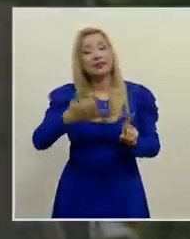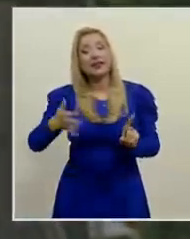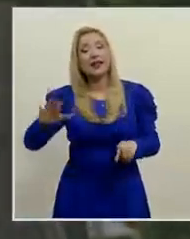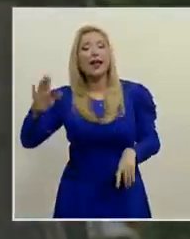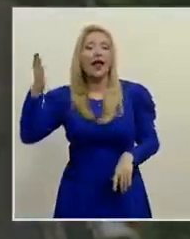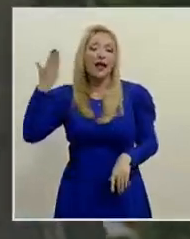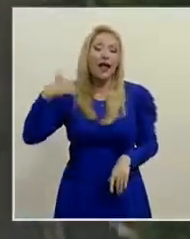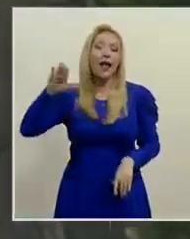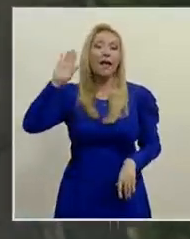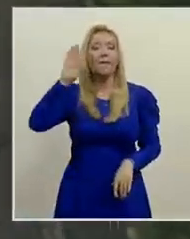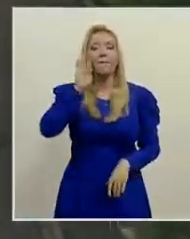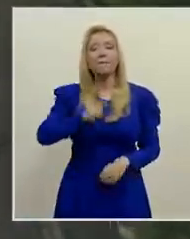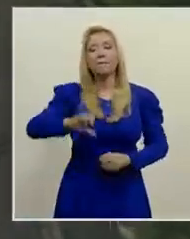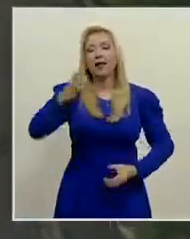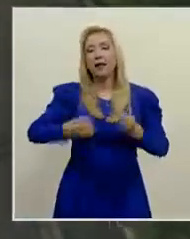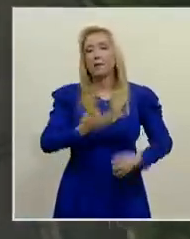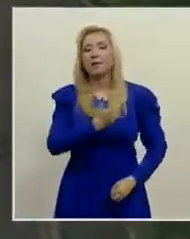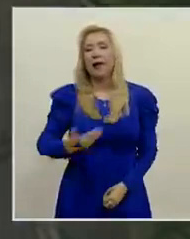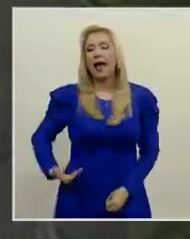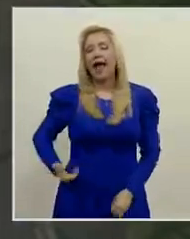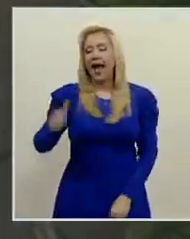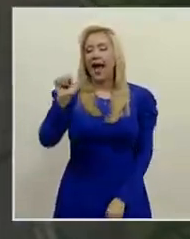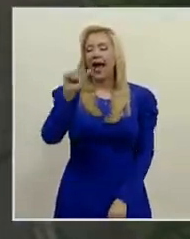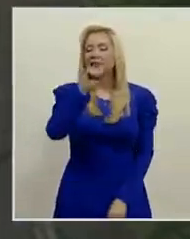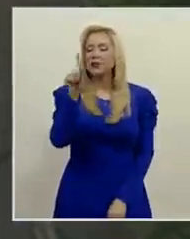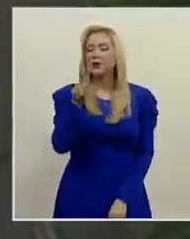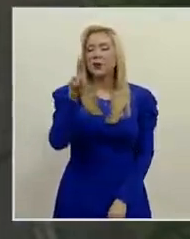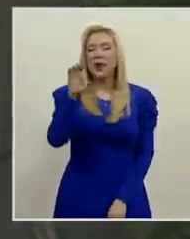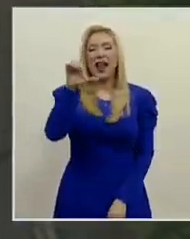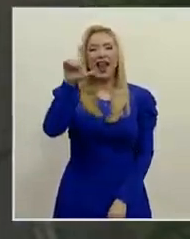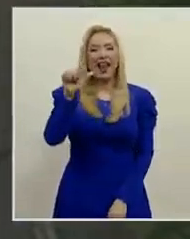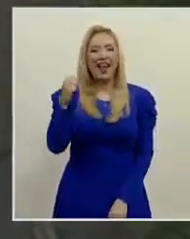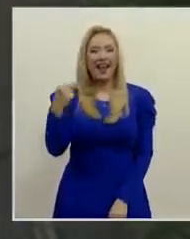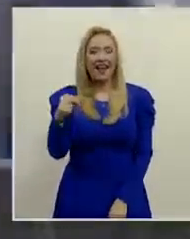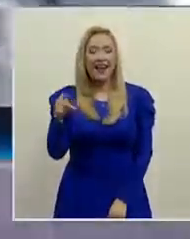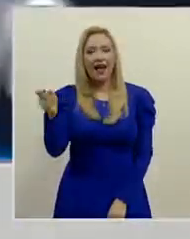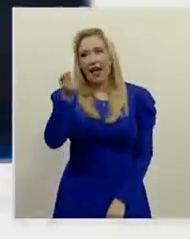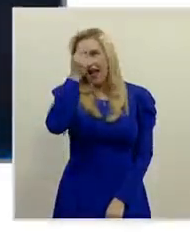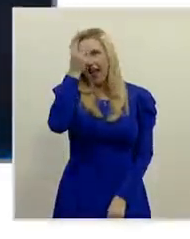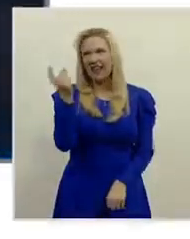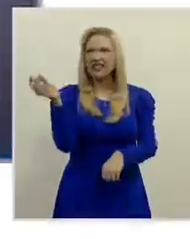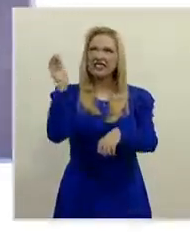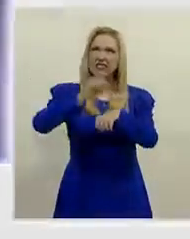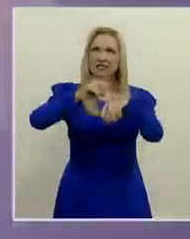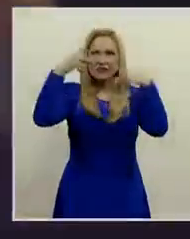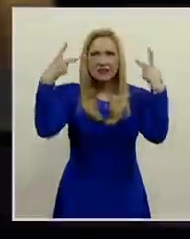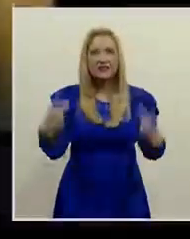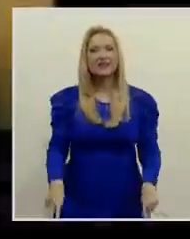ministro presidente Mariano Azuela Buitrón impulsó la creación de un canal propio.